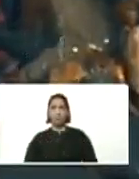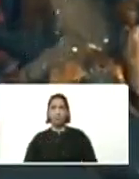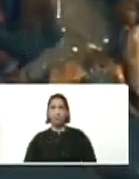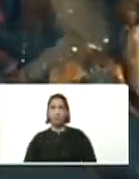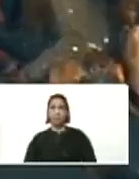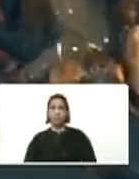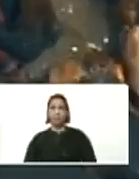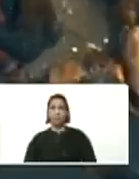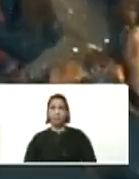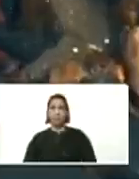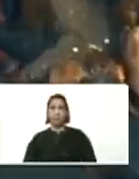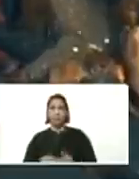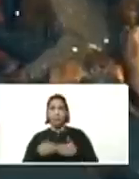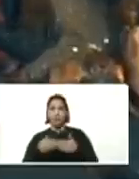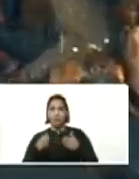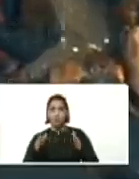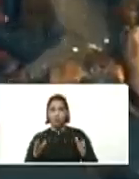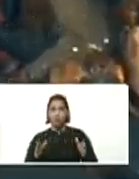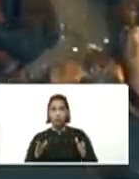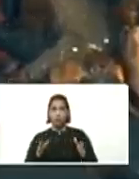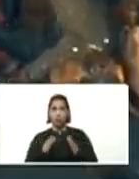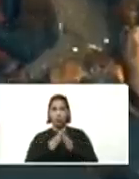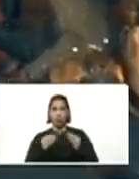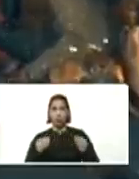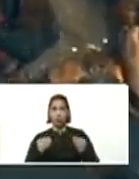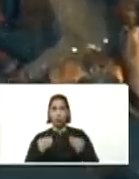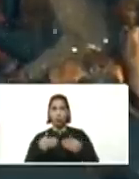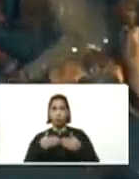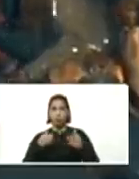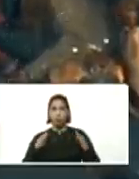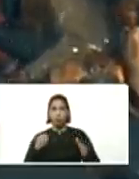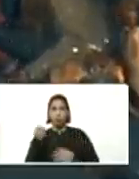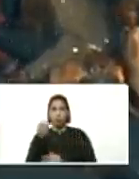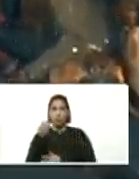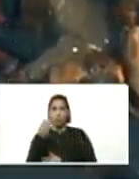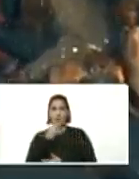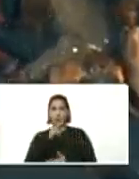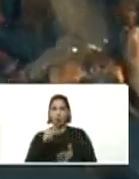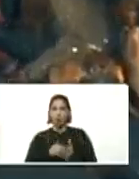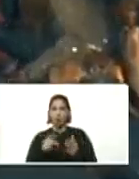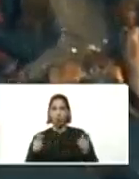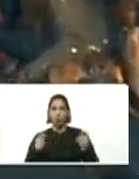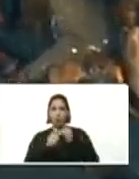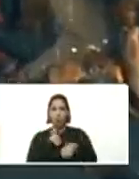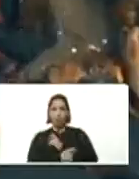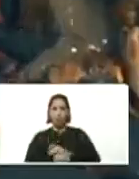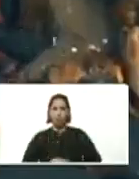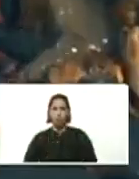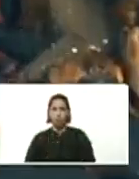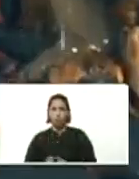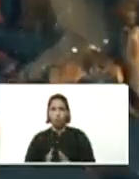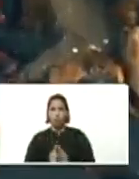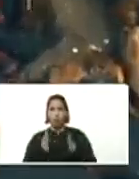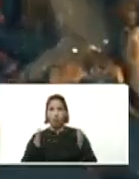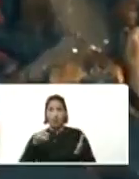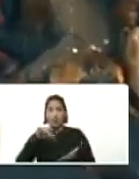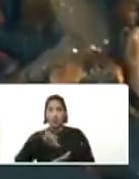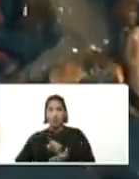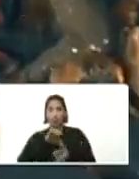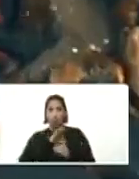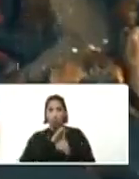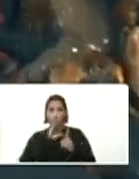por haber abierto las compuertas de la Asamblea Nacional y convertirlo en un gran centro de